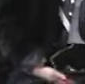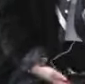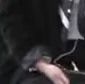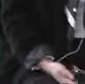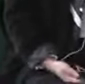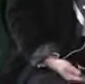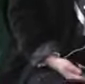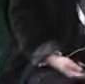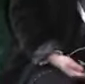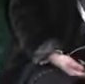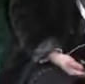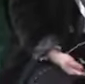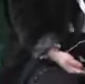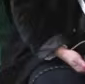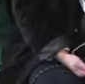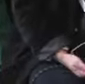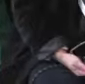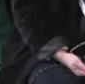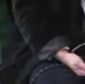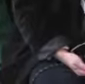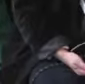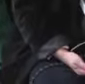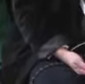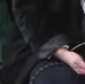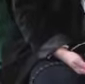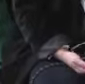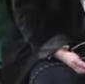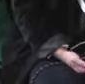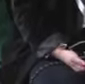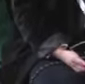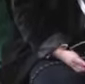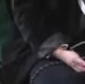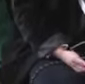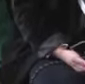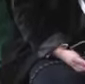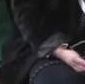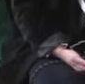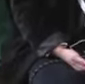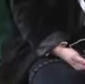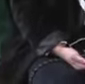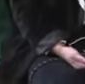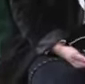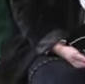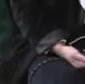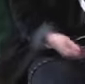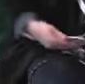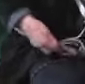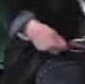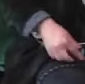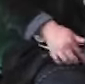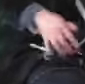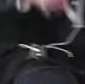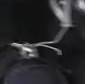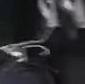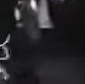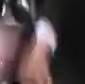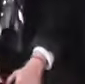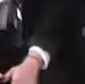A los directores y directoras de los establecimientos educacionales y de salud. Bienvenidos.